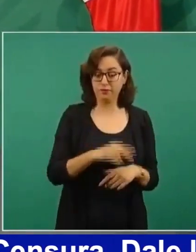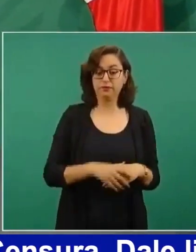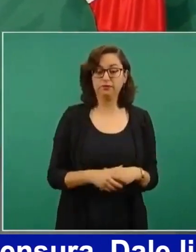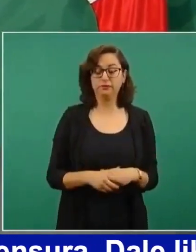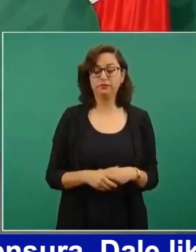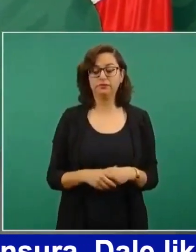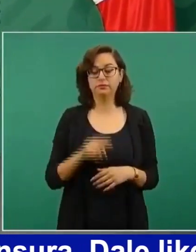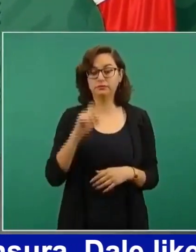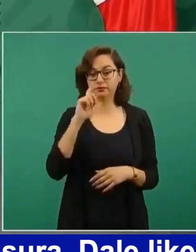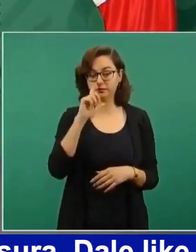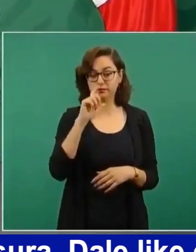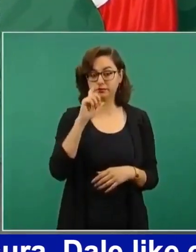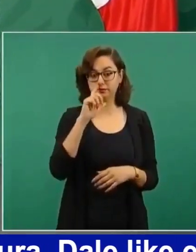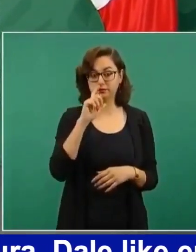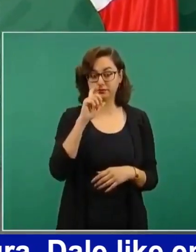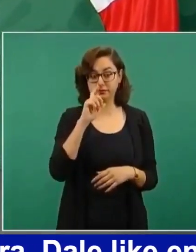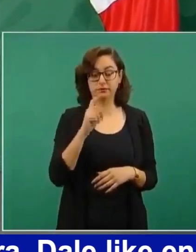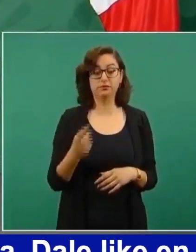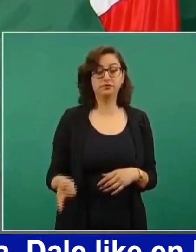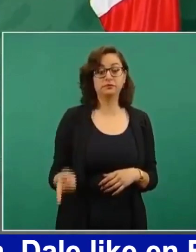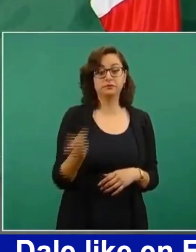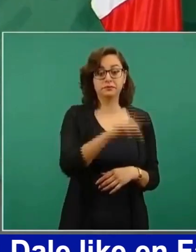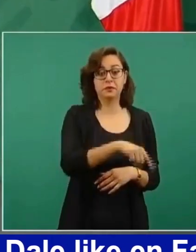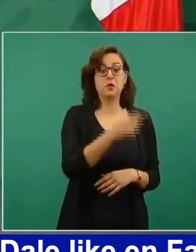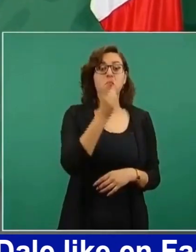el índice de letalidad,